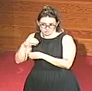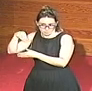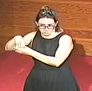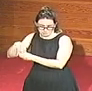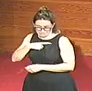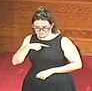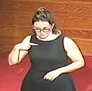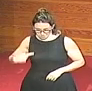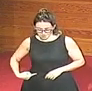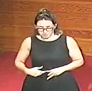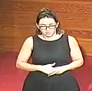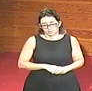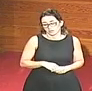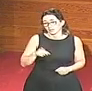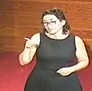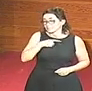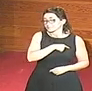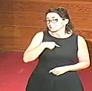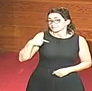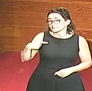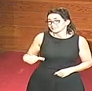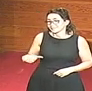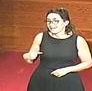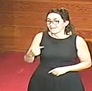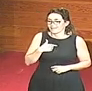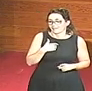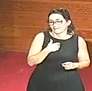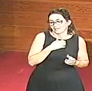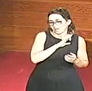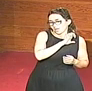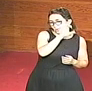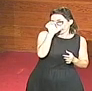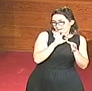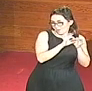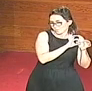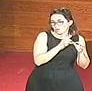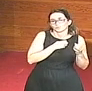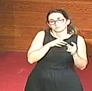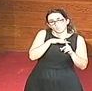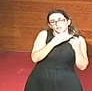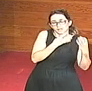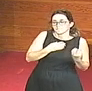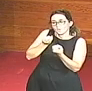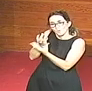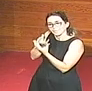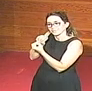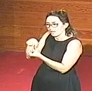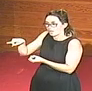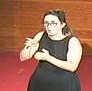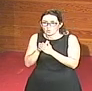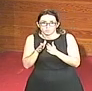Y allí, pues claro, cuando les contamos cómo estamos en la Unión Europea, a los compañeros se les cae el